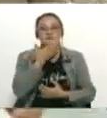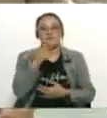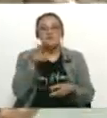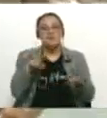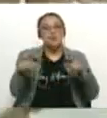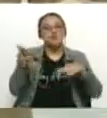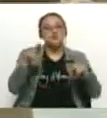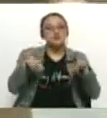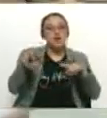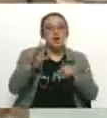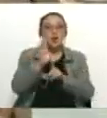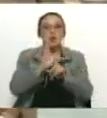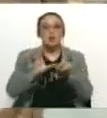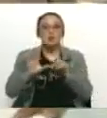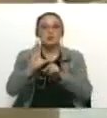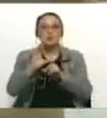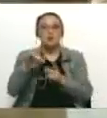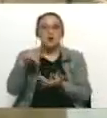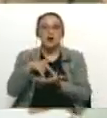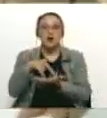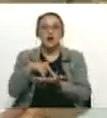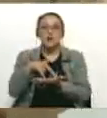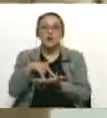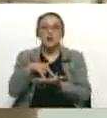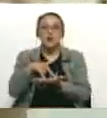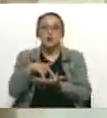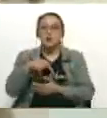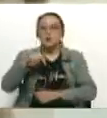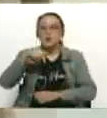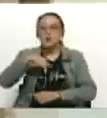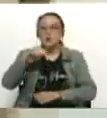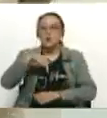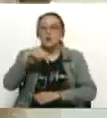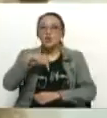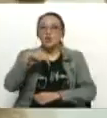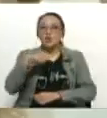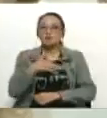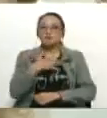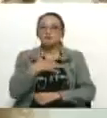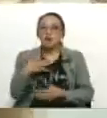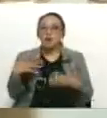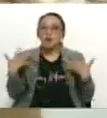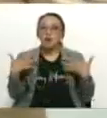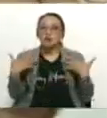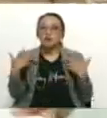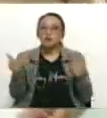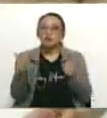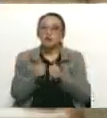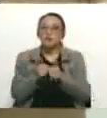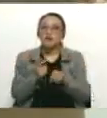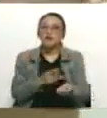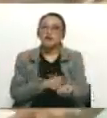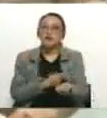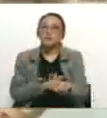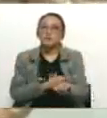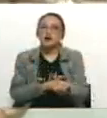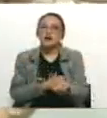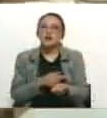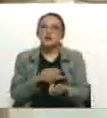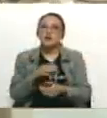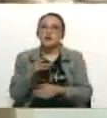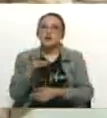de la Cultura de Carabobo. Hoy, muy contento porque nos acompaña nuestro hermano